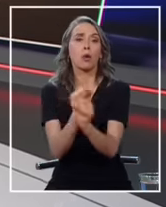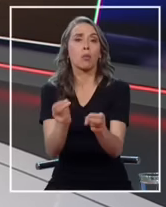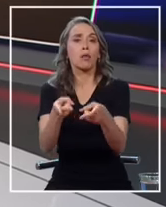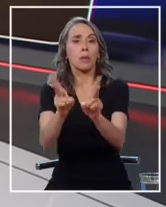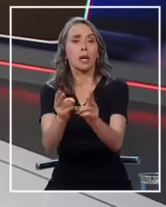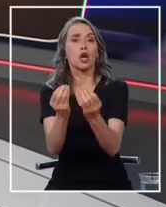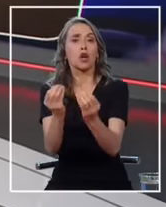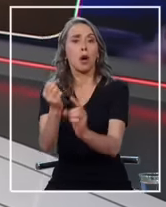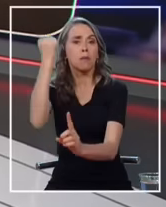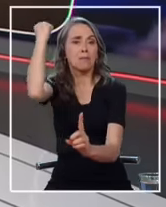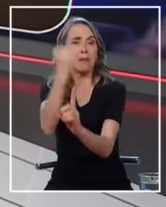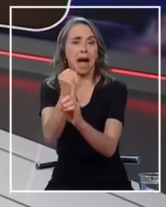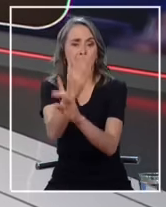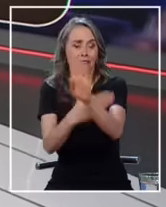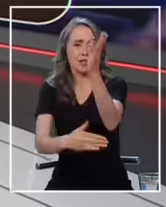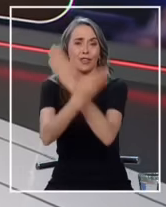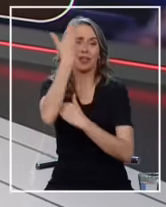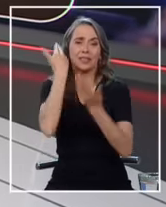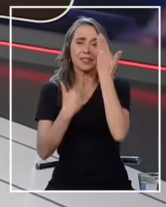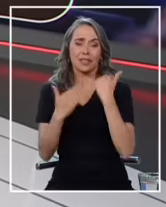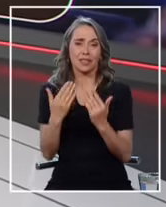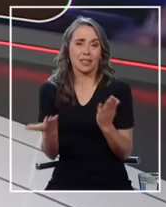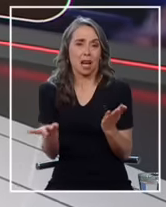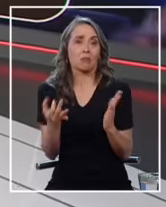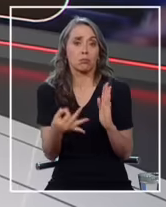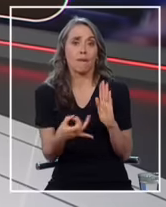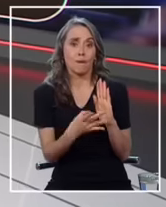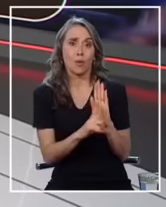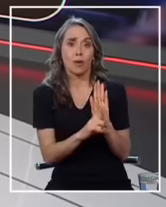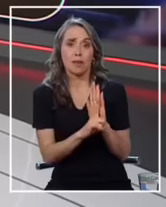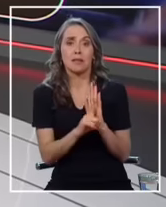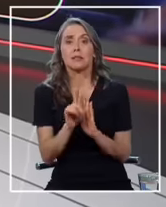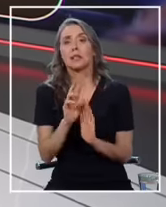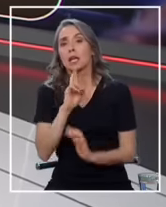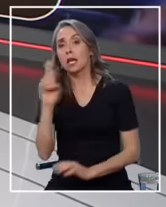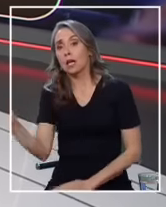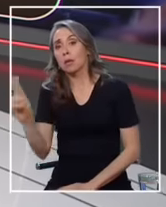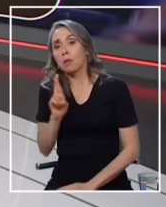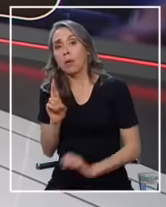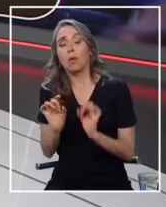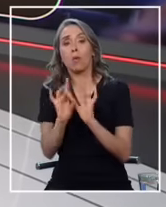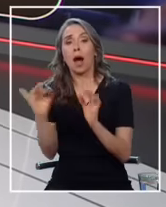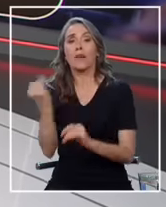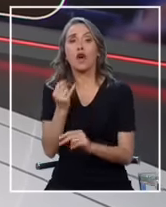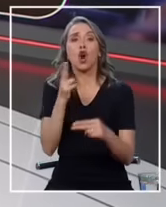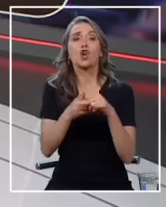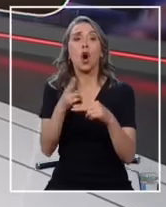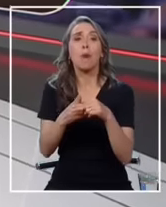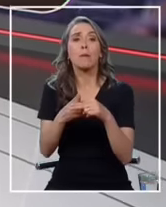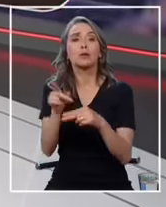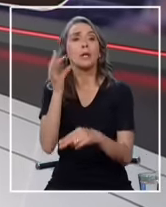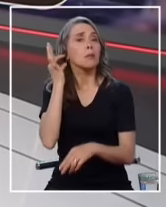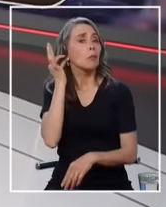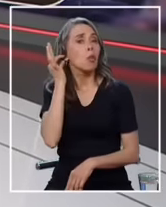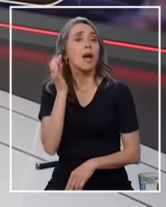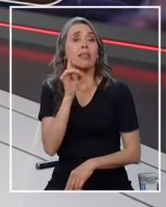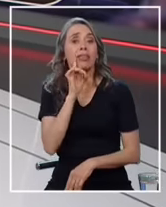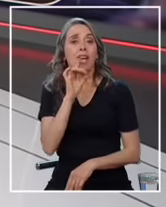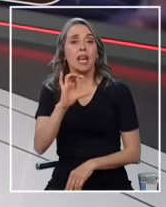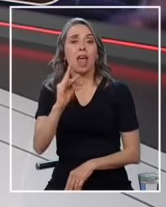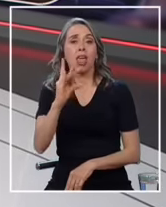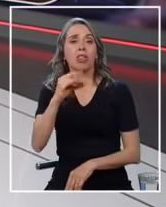que ocurran este tipo de delitos. Vamos a estar contigo en cuanto tengamos más informaciones, Jimena, a propósito naturalmente de la identificación de esta mujer de más de 60